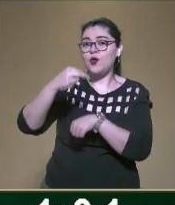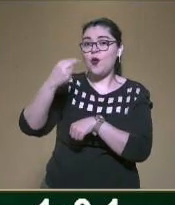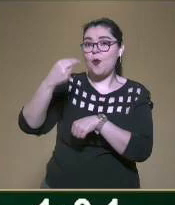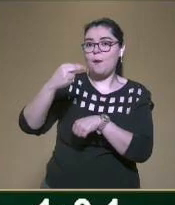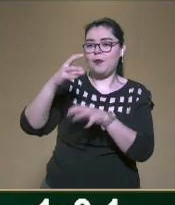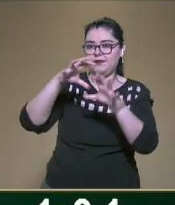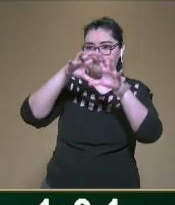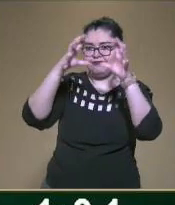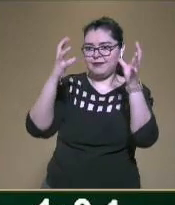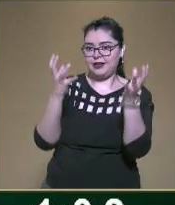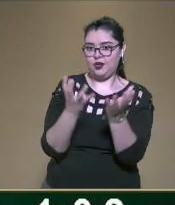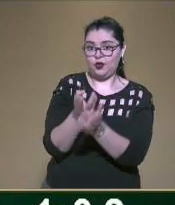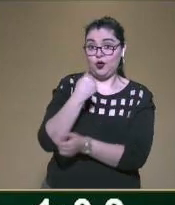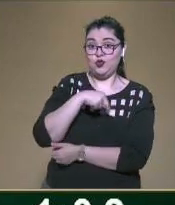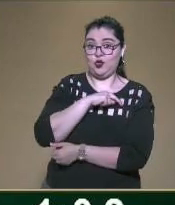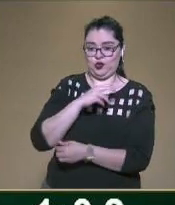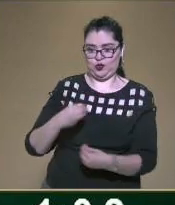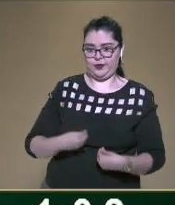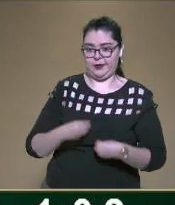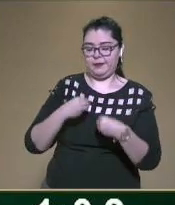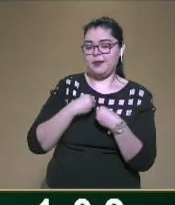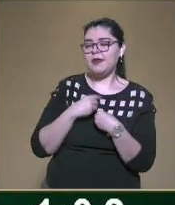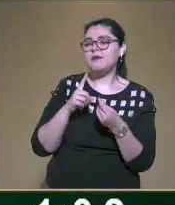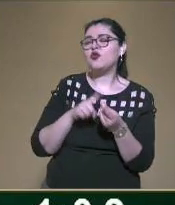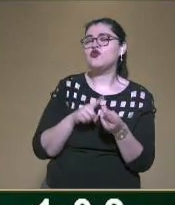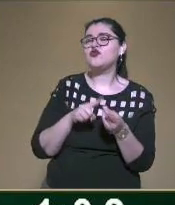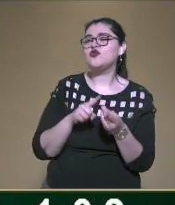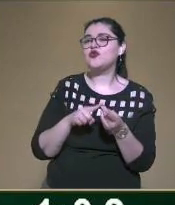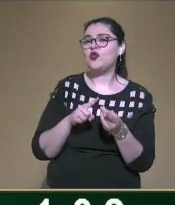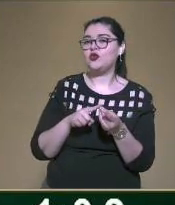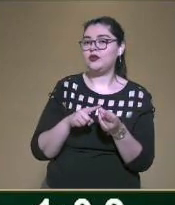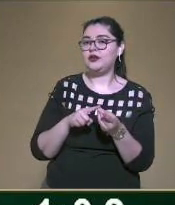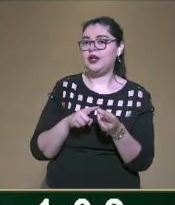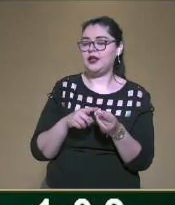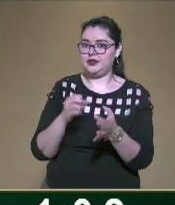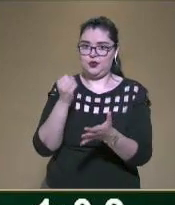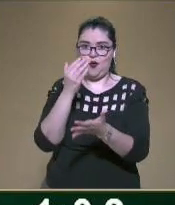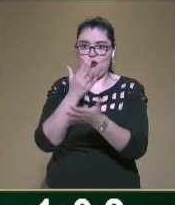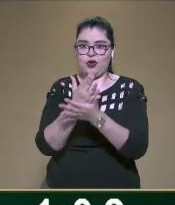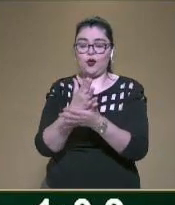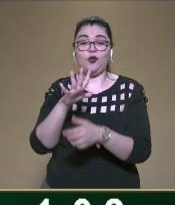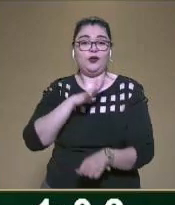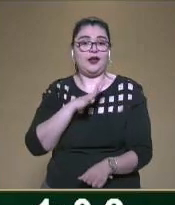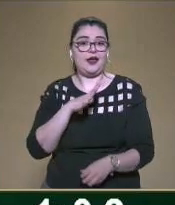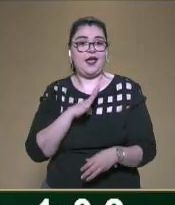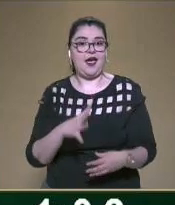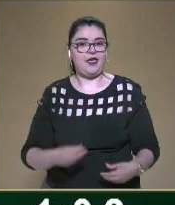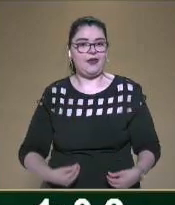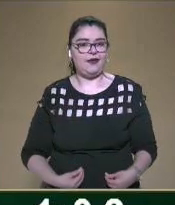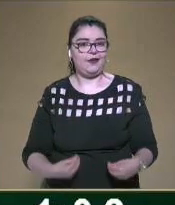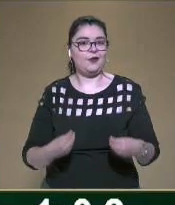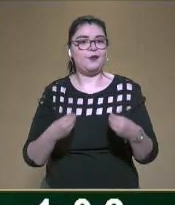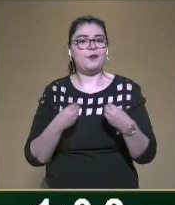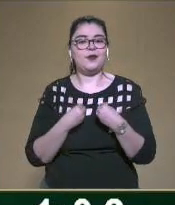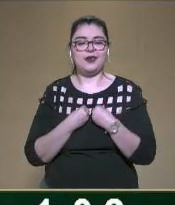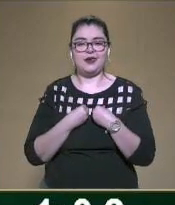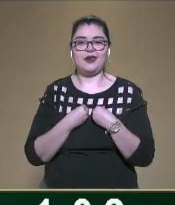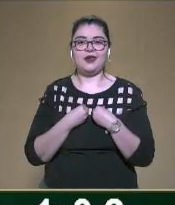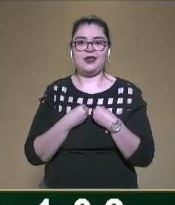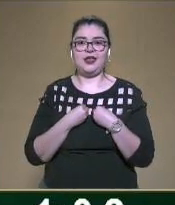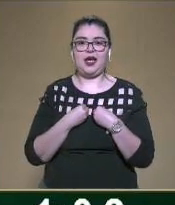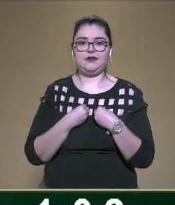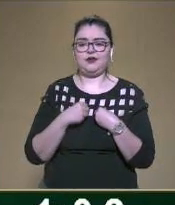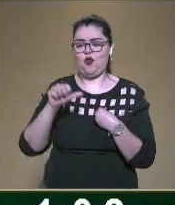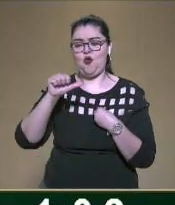es el único hasta ahorita donde la vida se puede dar, donde las condiciones son aptas para poder